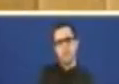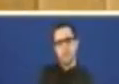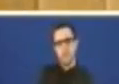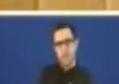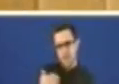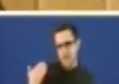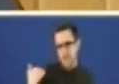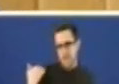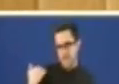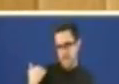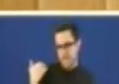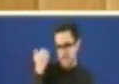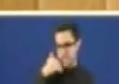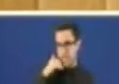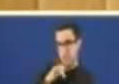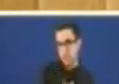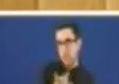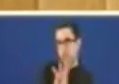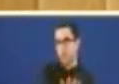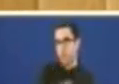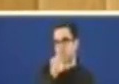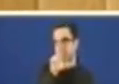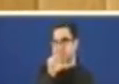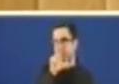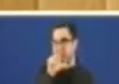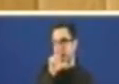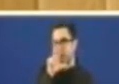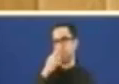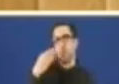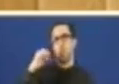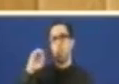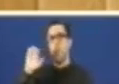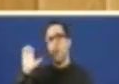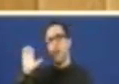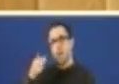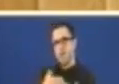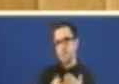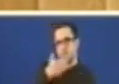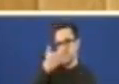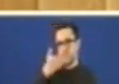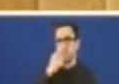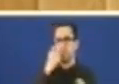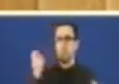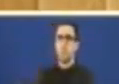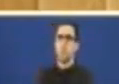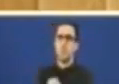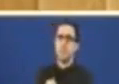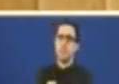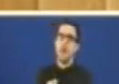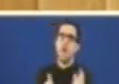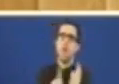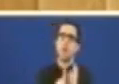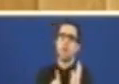pasado sábado, 4 de febreiro, o Boletín Oficial do Estado publica un decreto lei, este sábado publicou